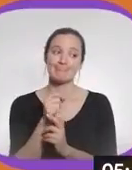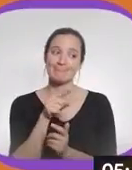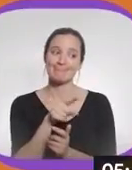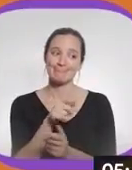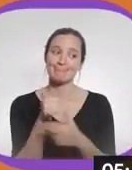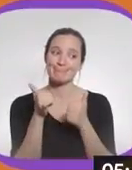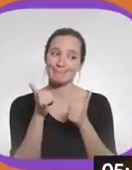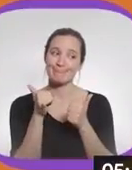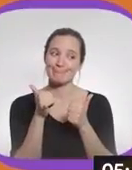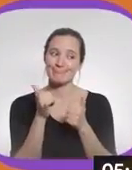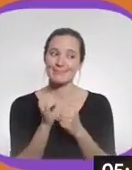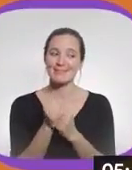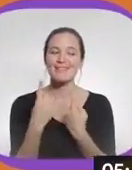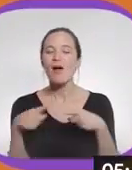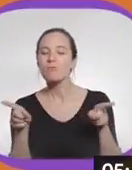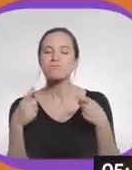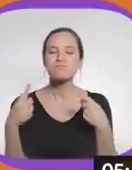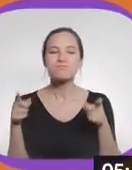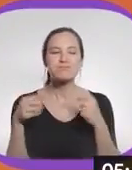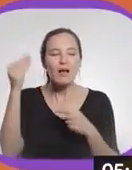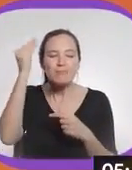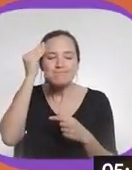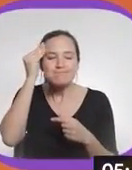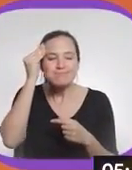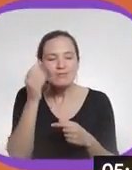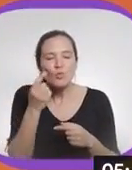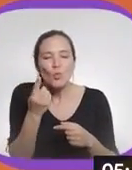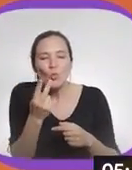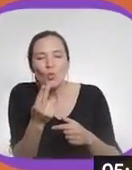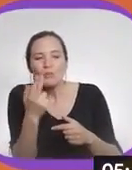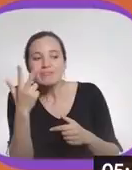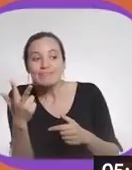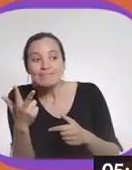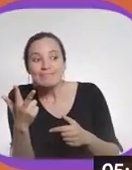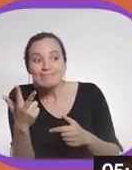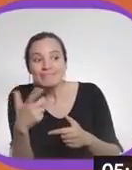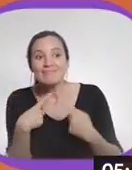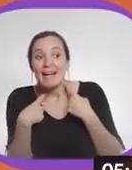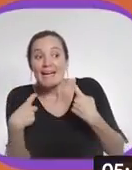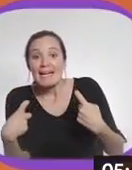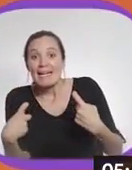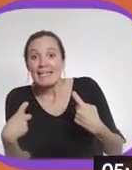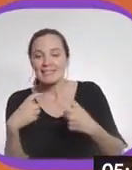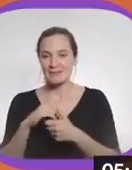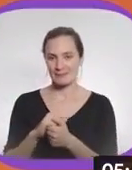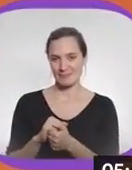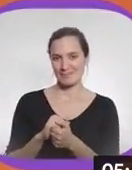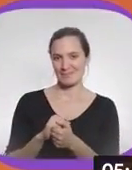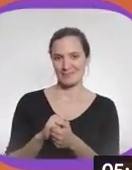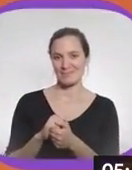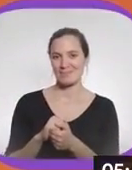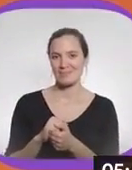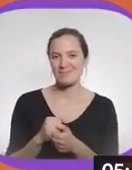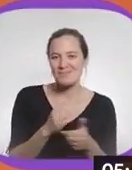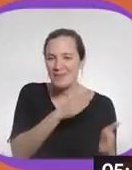tiene talento. No puede sacarme su canción de la mente. A la una, a las dos y a las... ¡Ah! Segunda